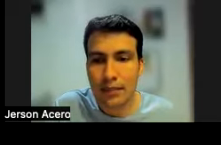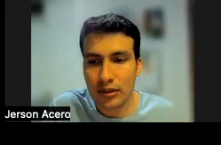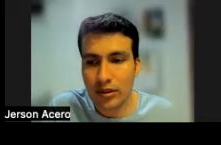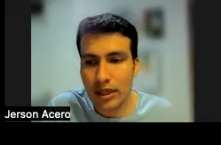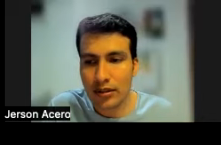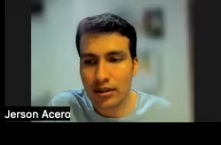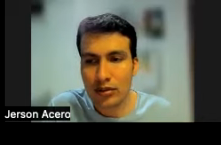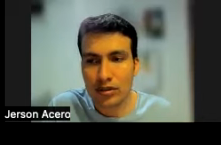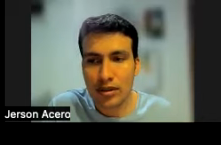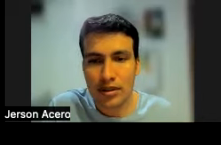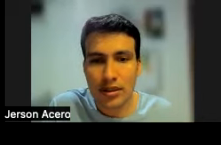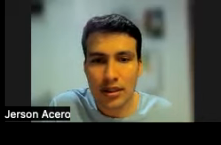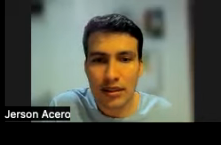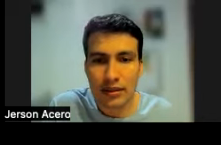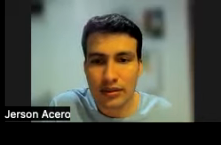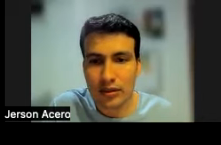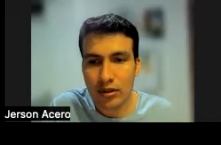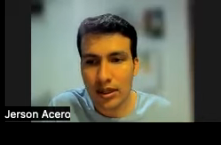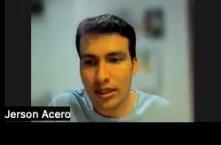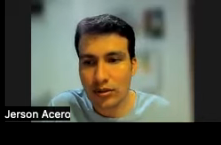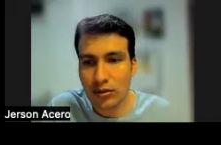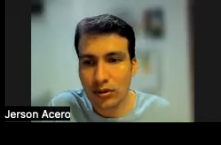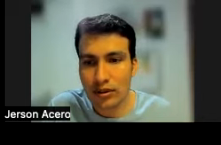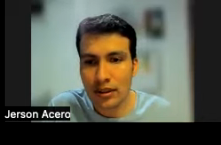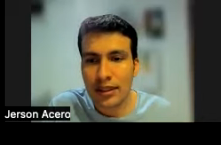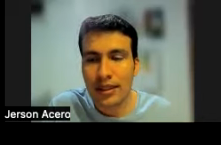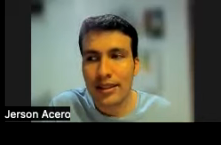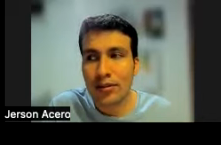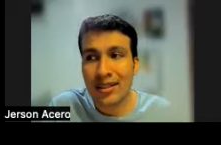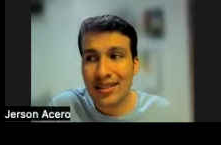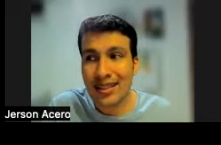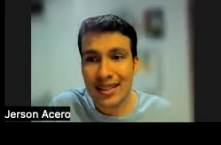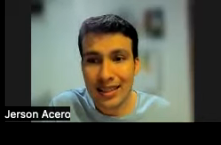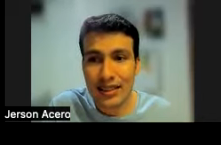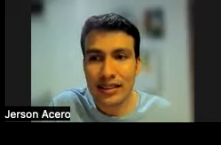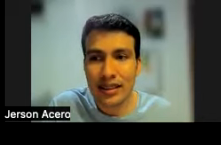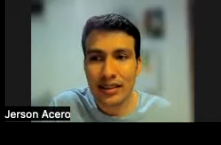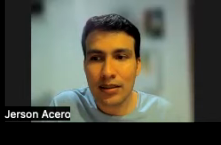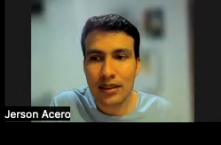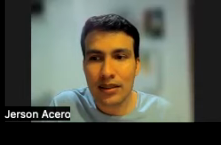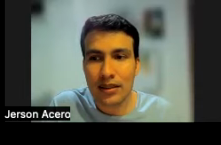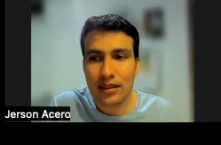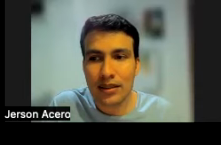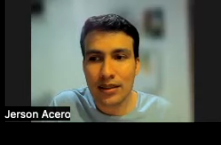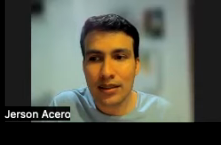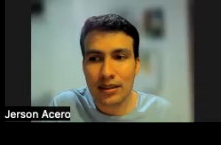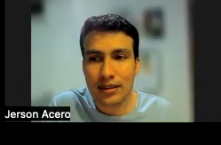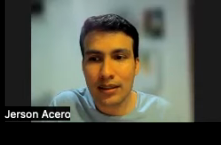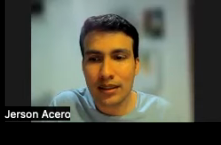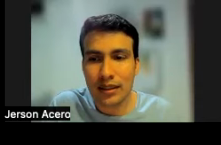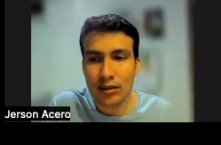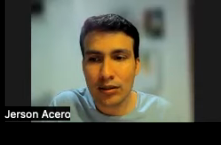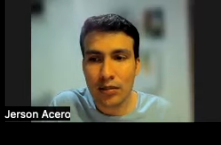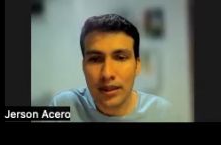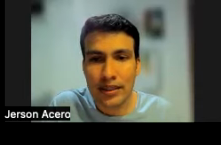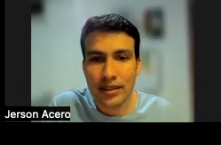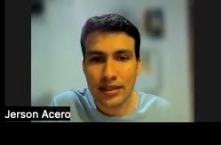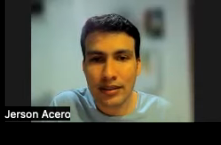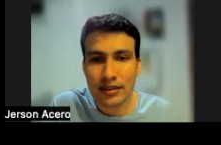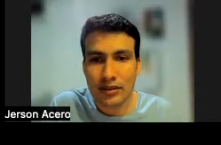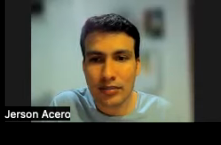están monitoreando la situación en China y Corea del Sur. Eso hace que critiquen directamente a estos